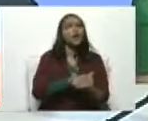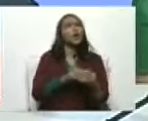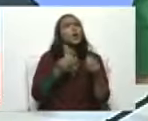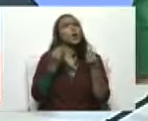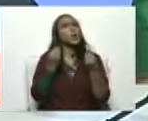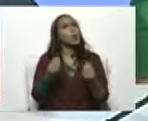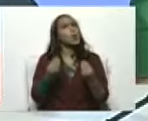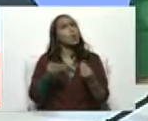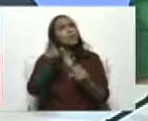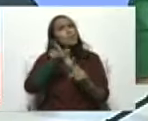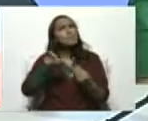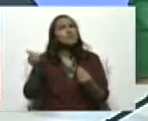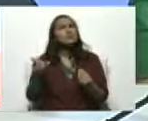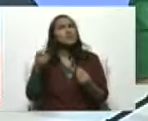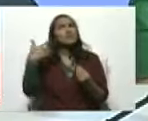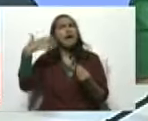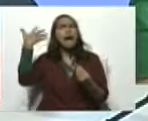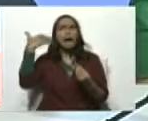votar manual?